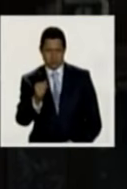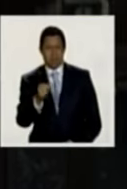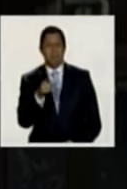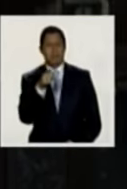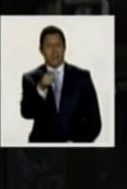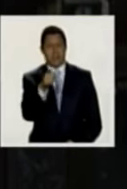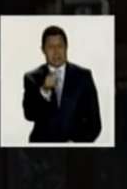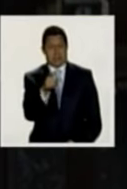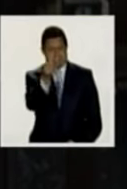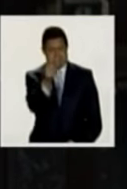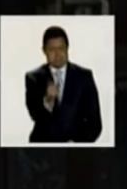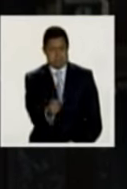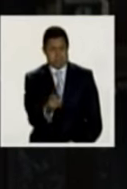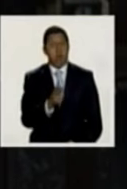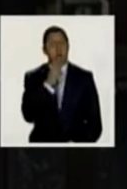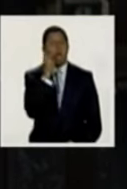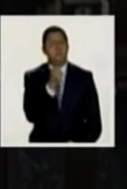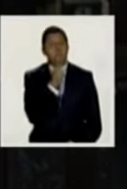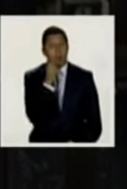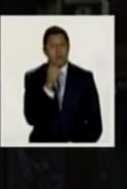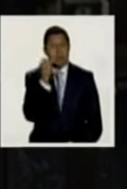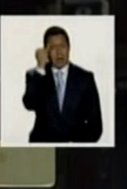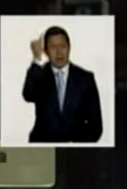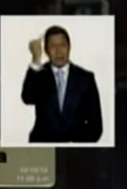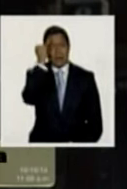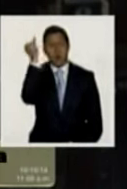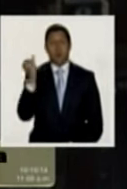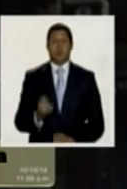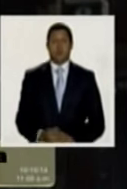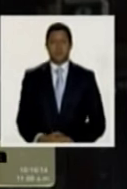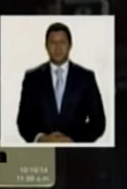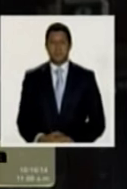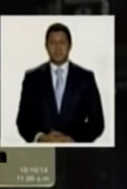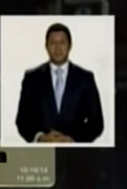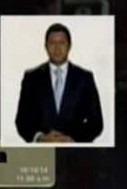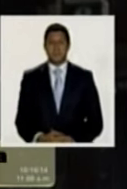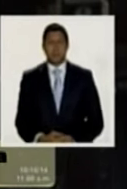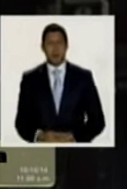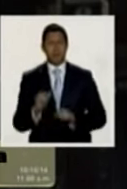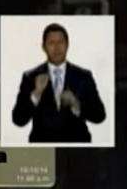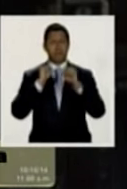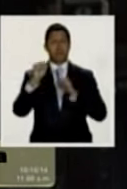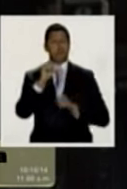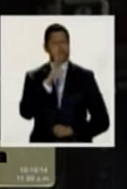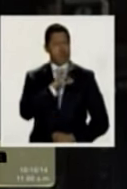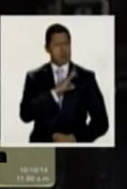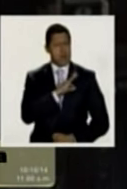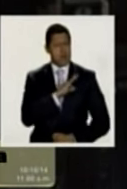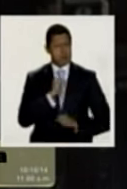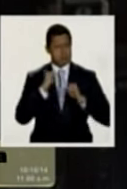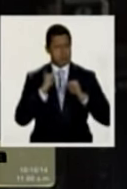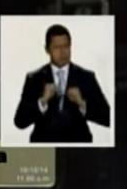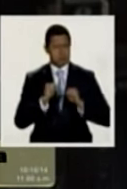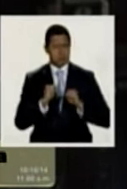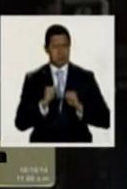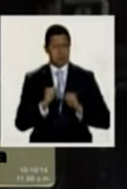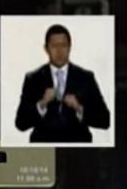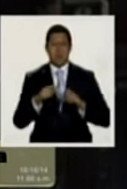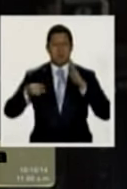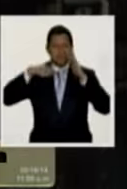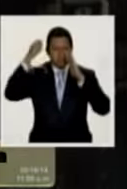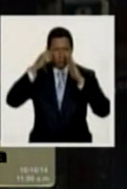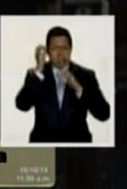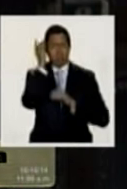Él era un político, era un ideólogo, era un luchador social, un